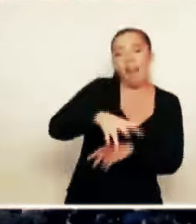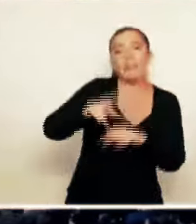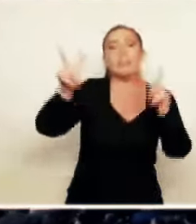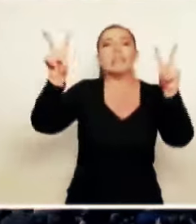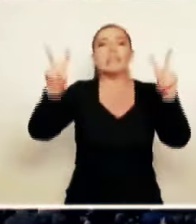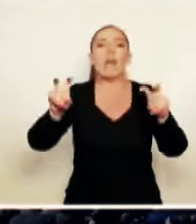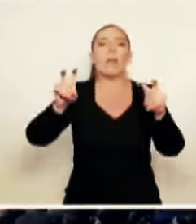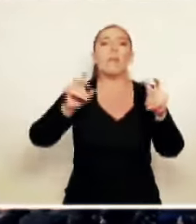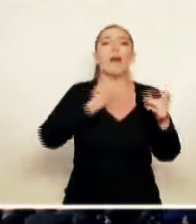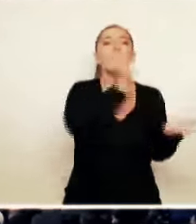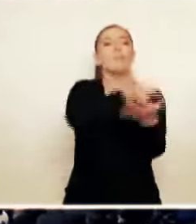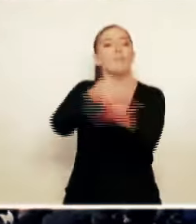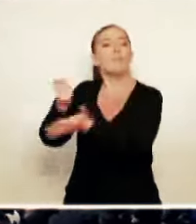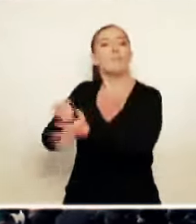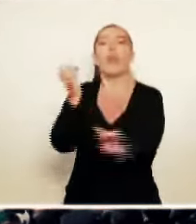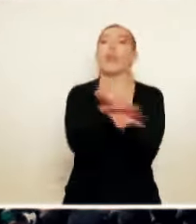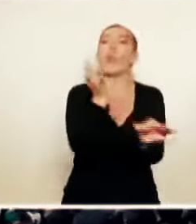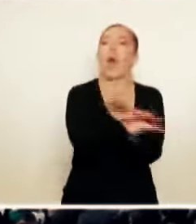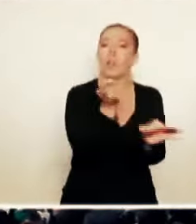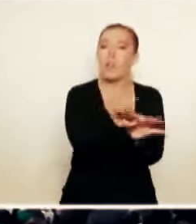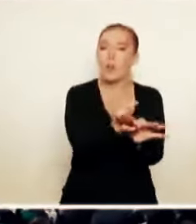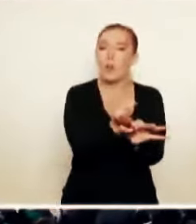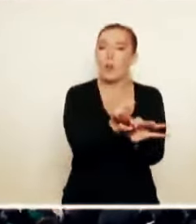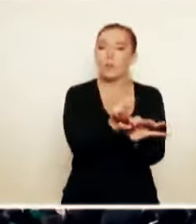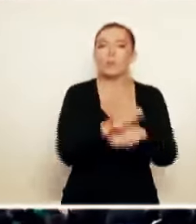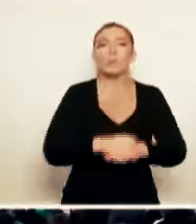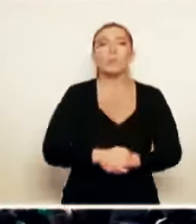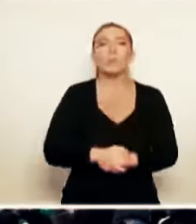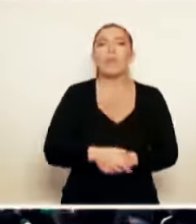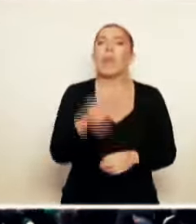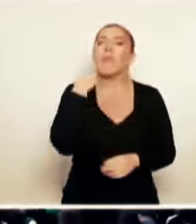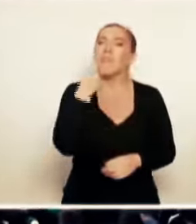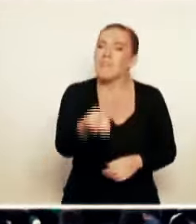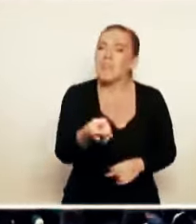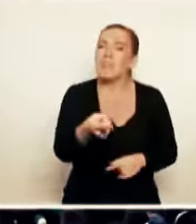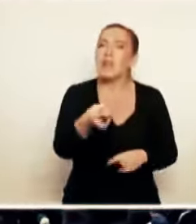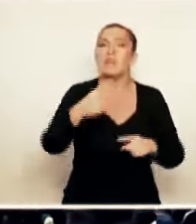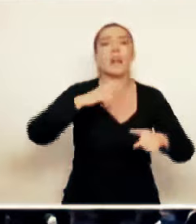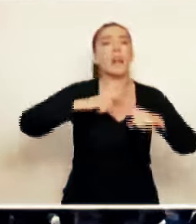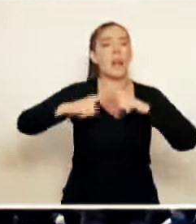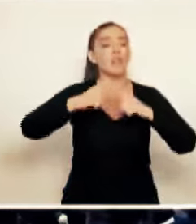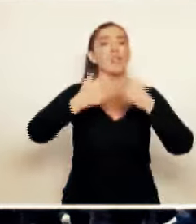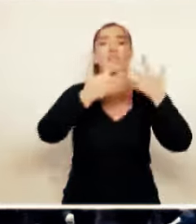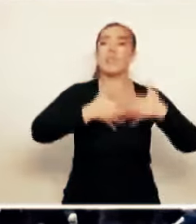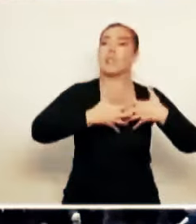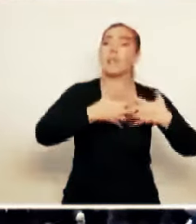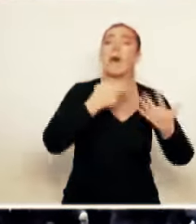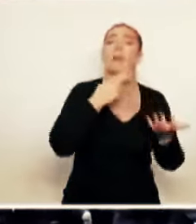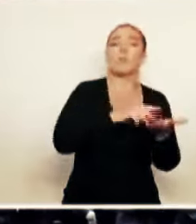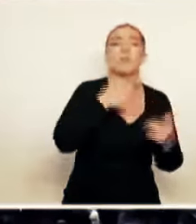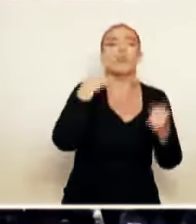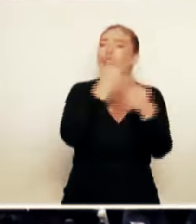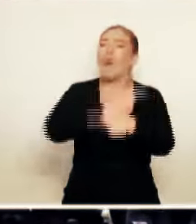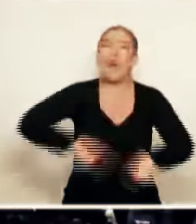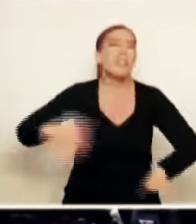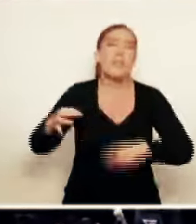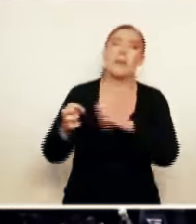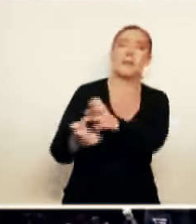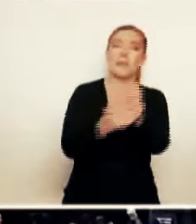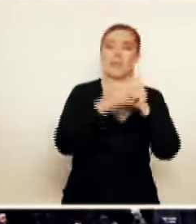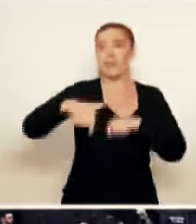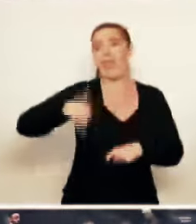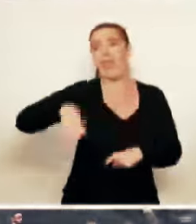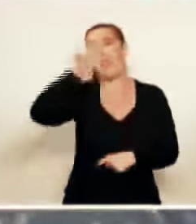del financiamiento educativo. Y miren qué mención y qué relación tiene con el sistema y todas las cosas que tenemos que discutir en la